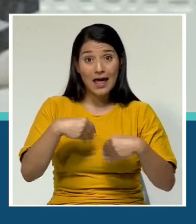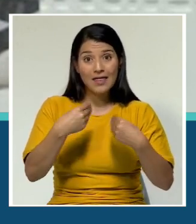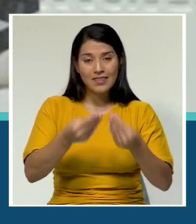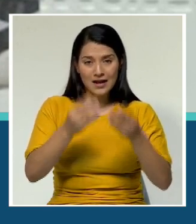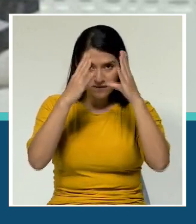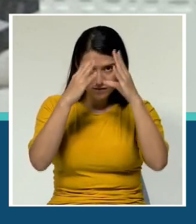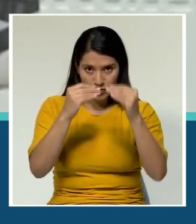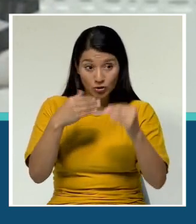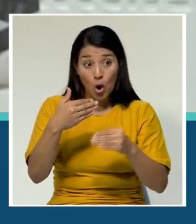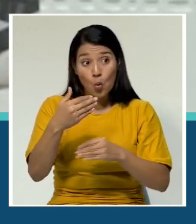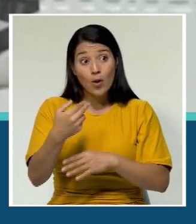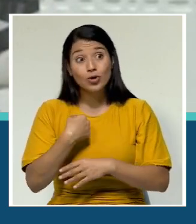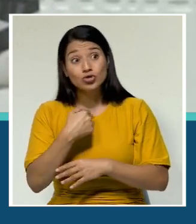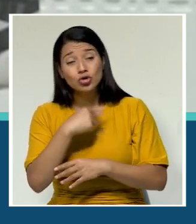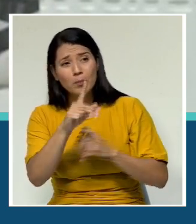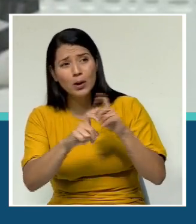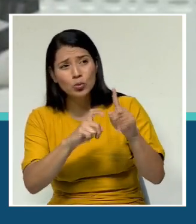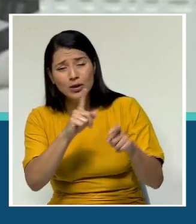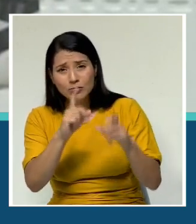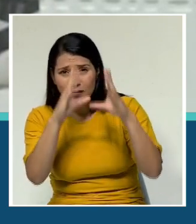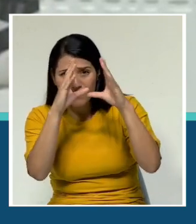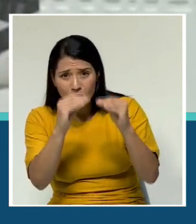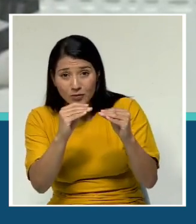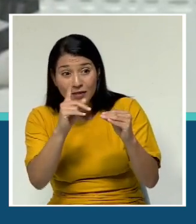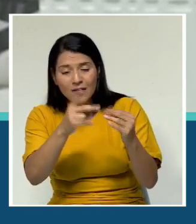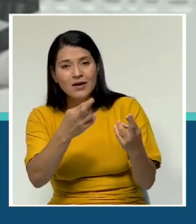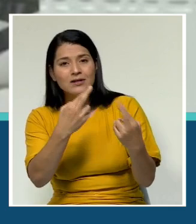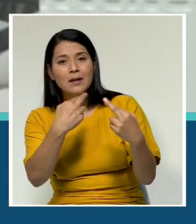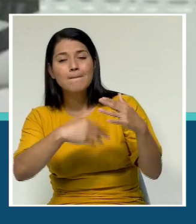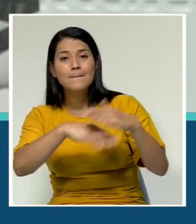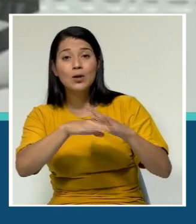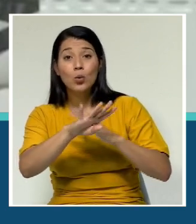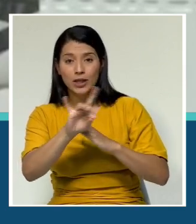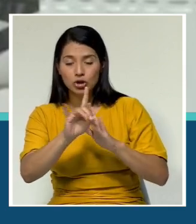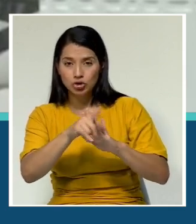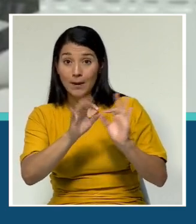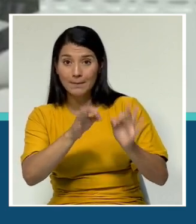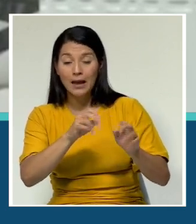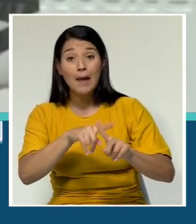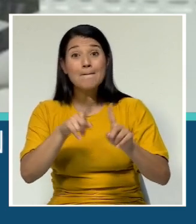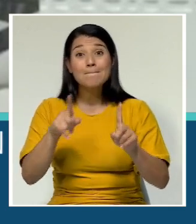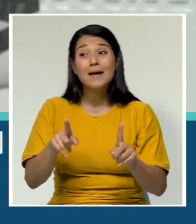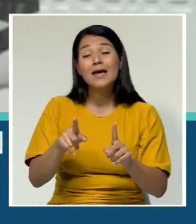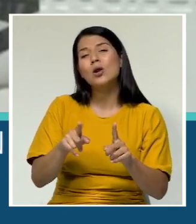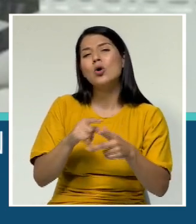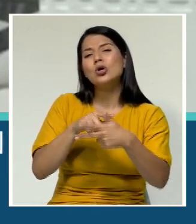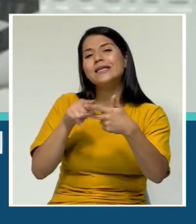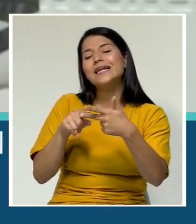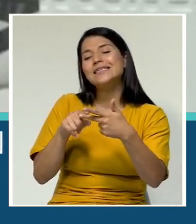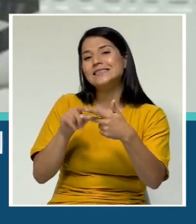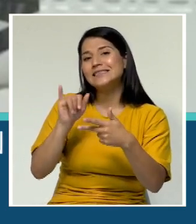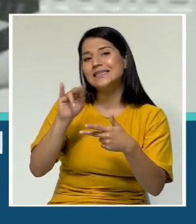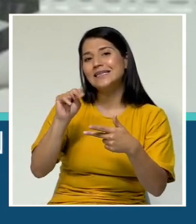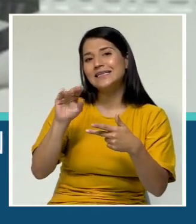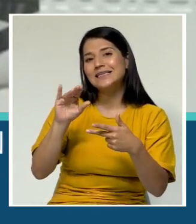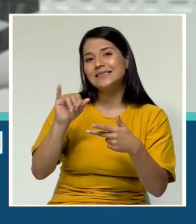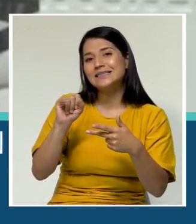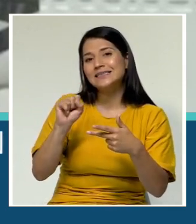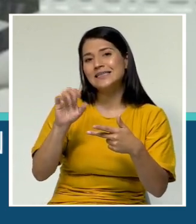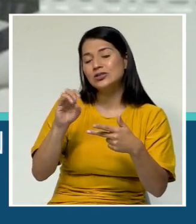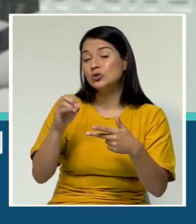este proyecto de ley es muy buena, inclusive fija algunos tiempos para brindar información cuando la prensa consulta de hasta 48 horas, la redacción de este artículo 8